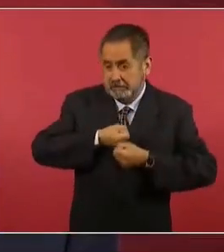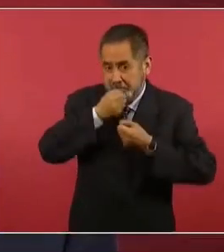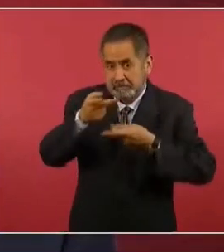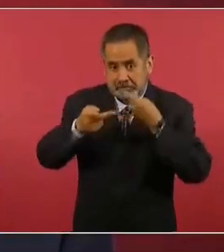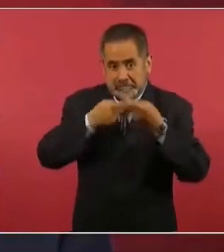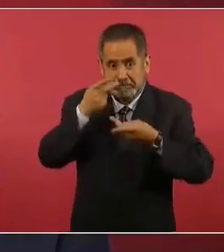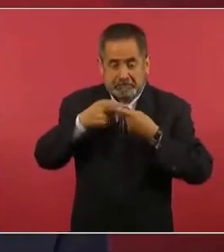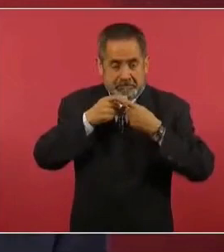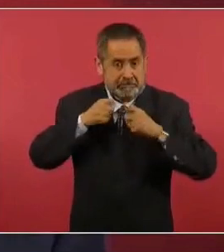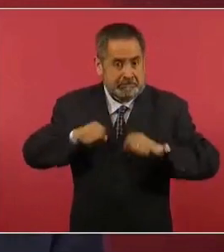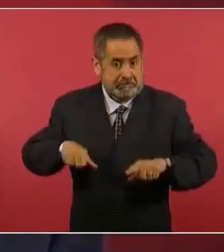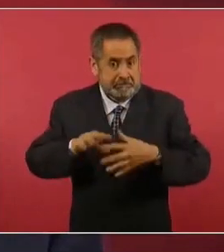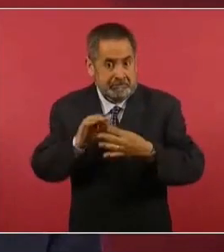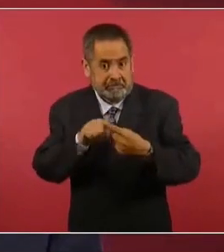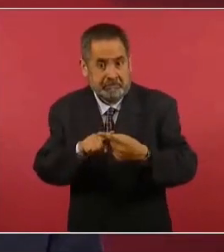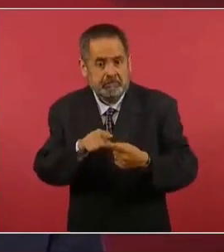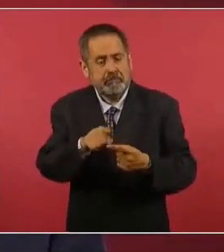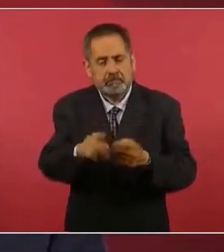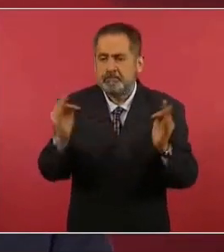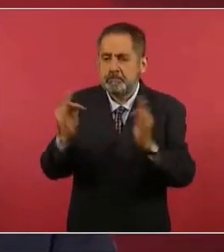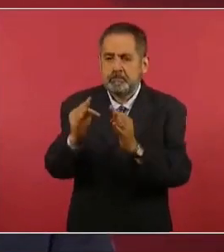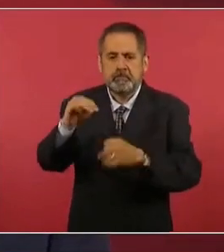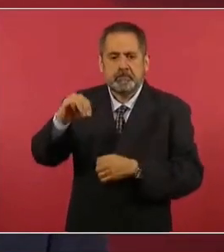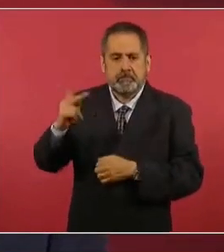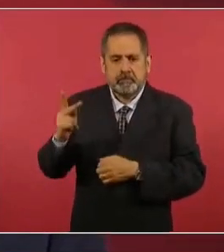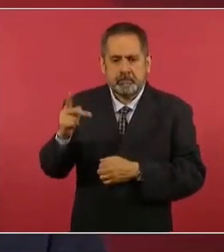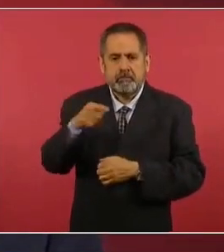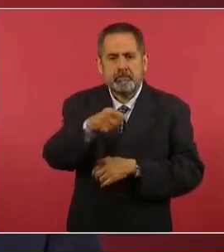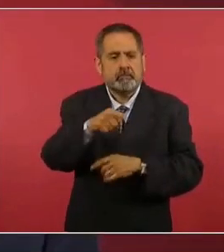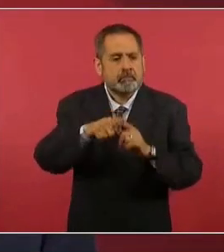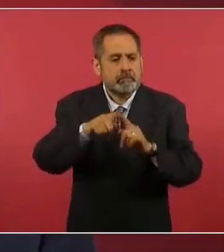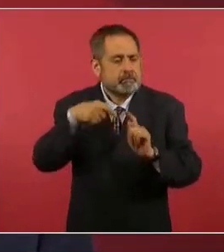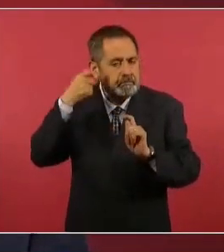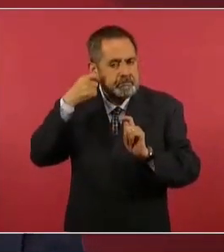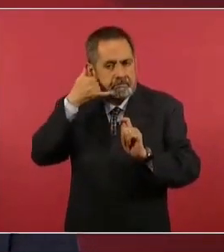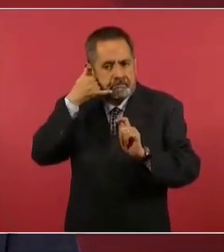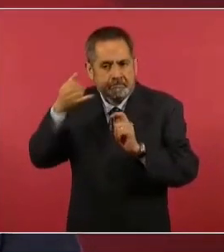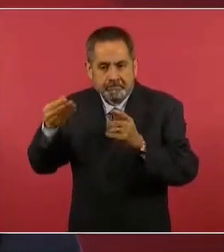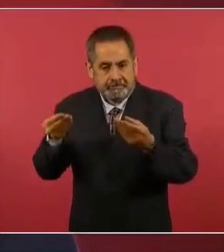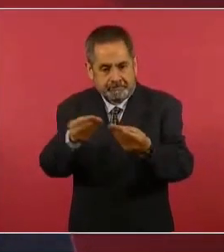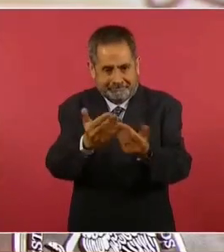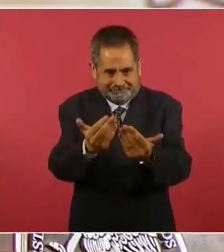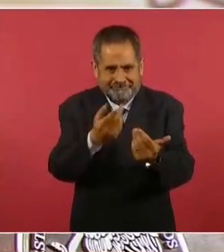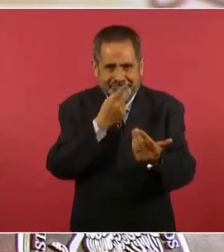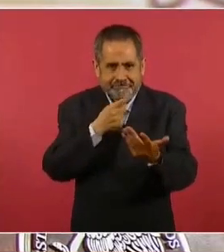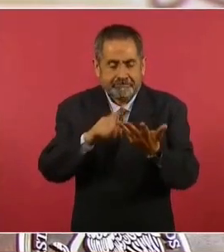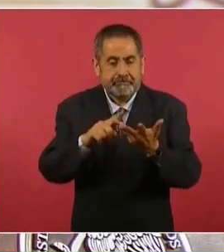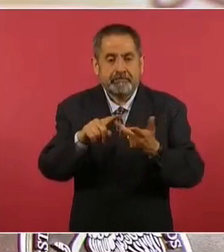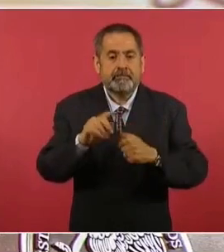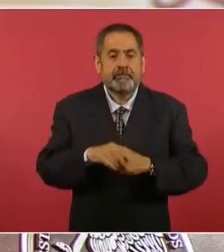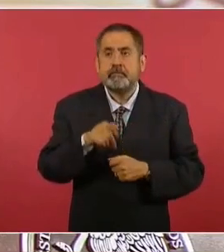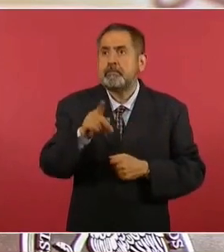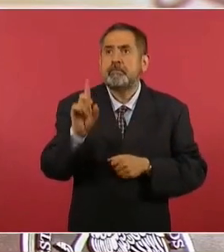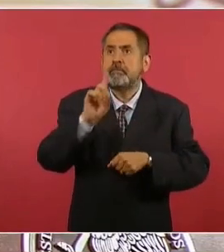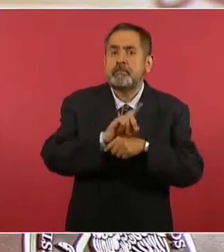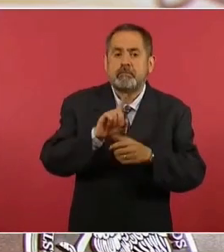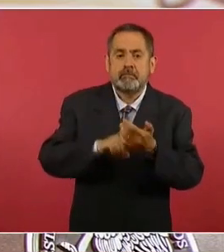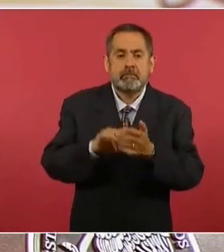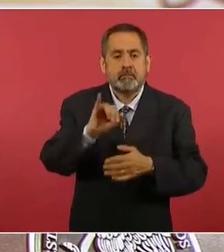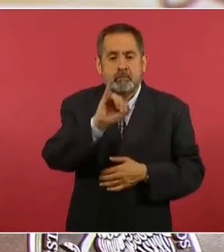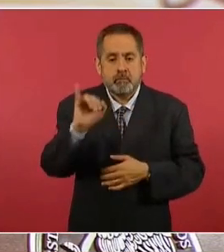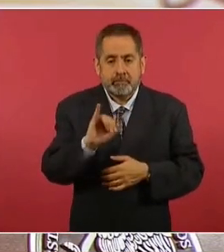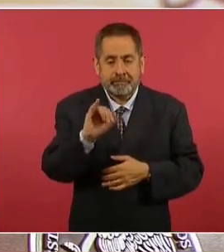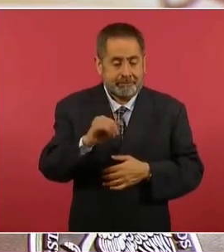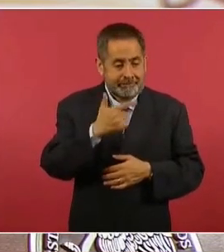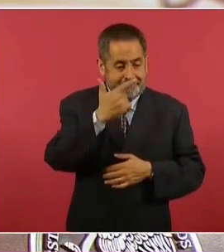su declaración ministerial sobre las llamadas que presentamos. Y esta declaración se llevó el jueves entre las